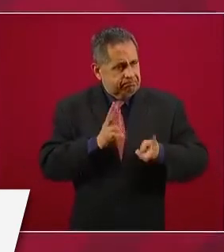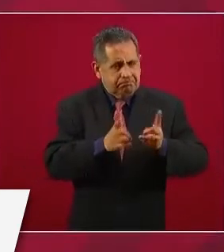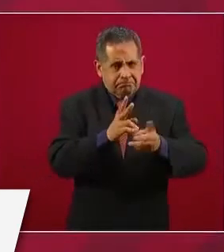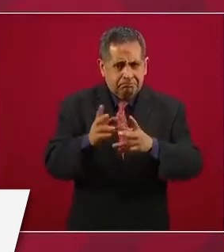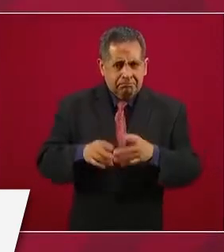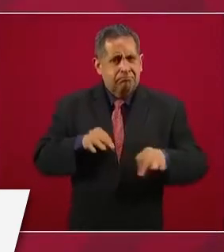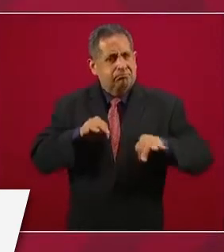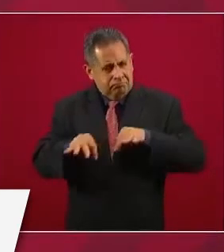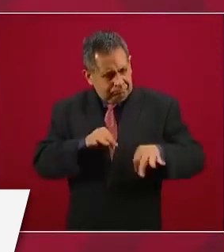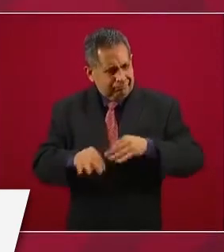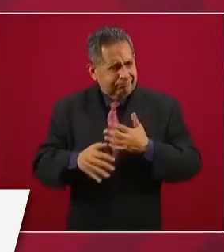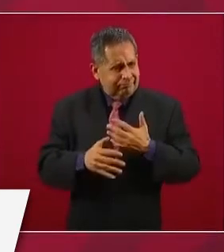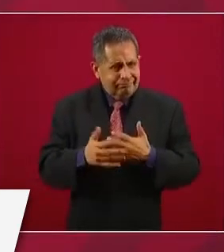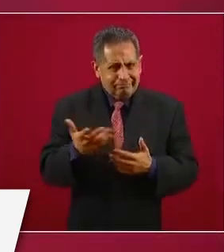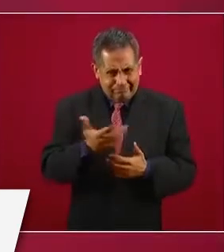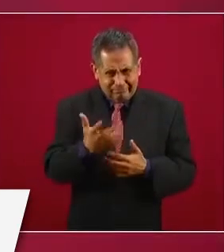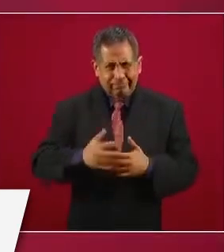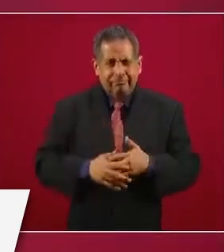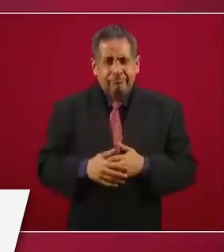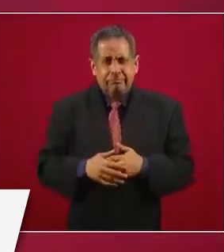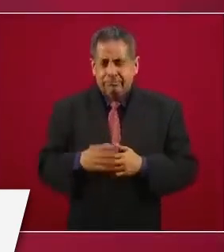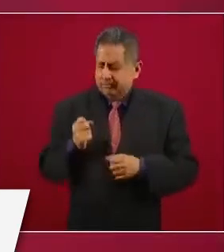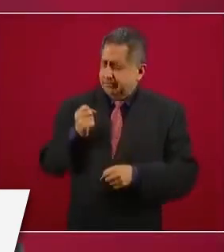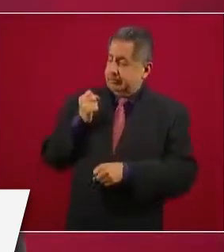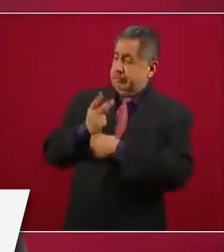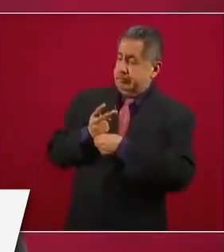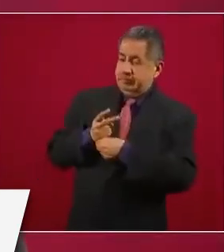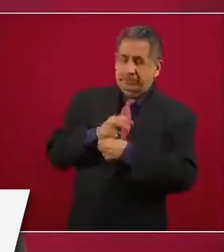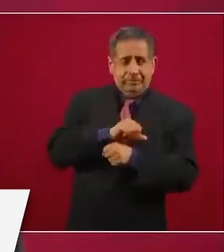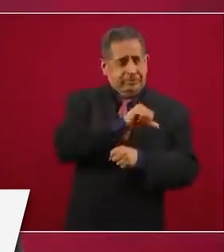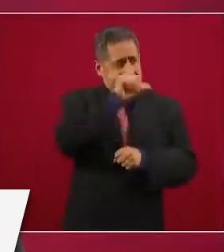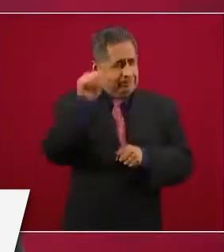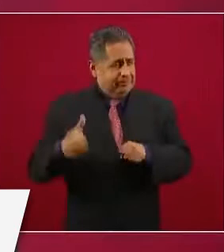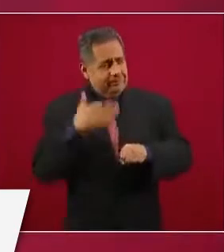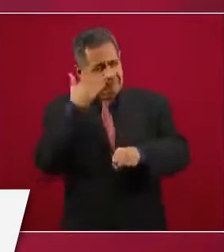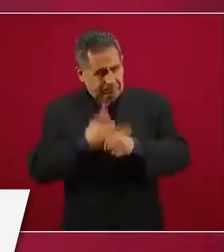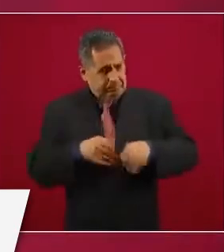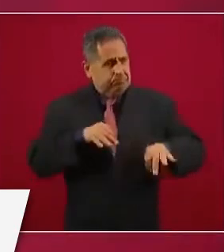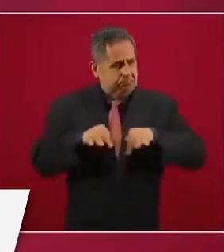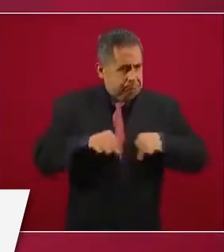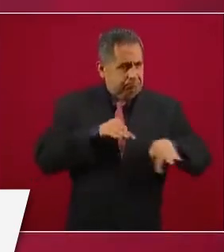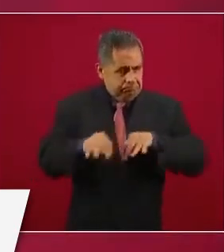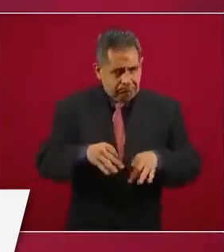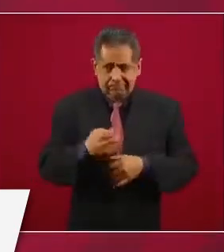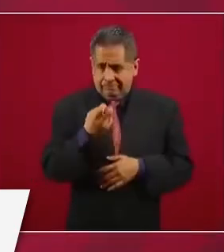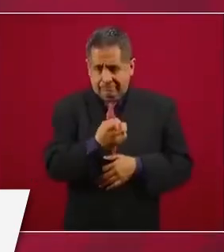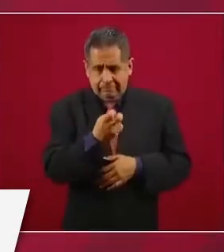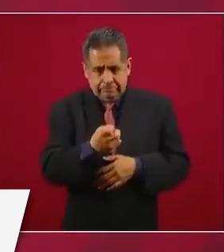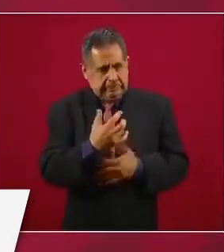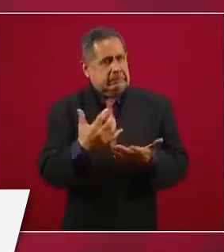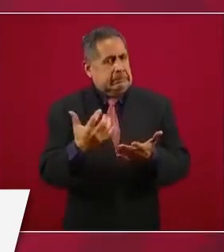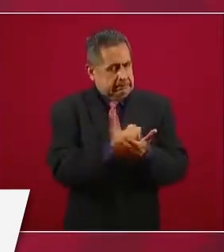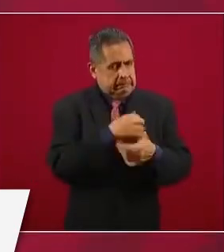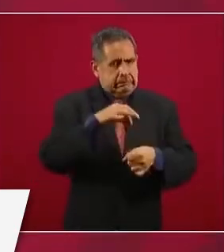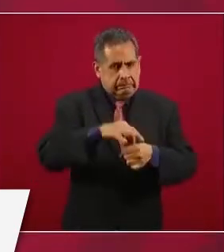que trabajen desde muy temprano hasta muy tarde, y así pueden